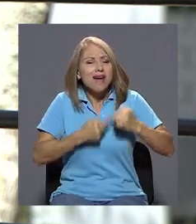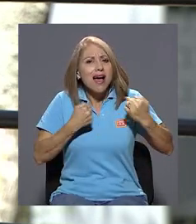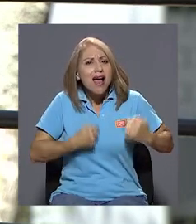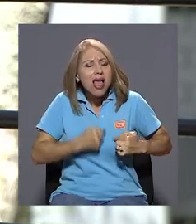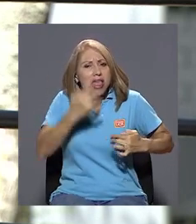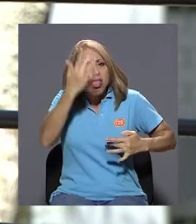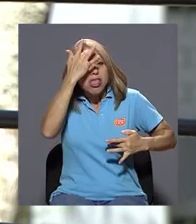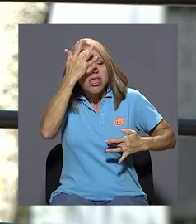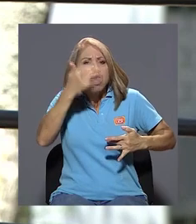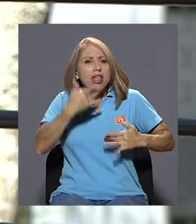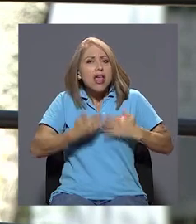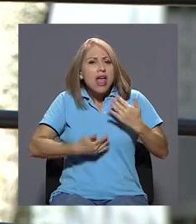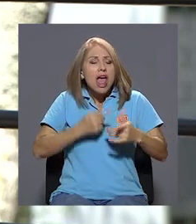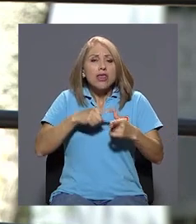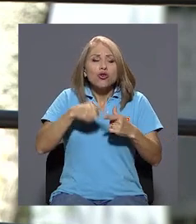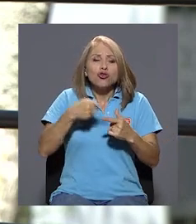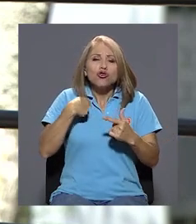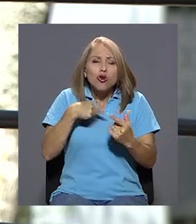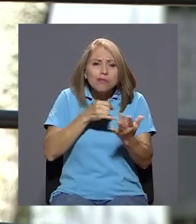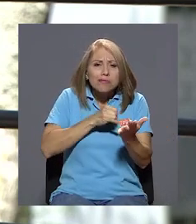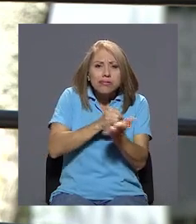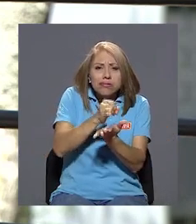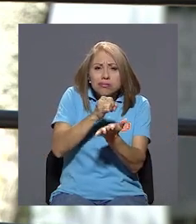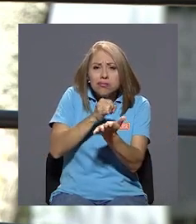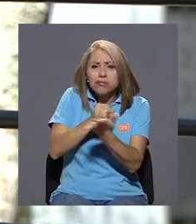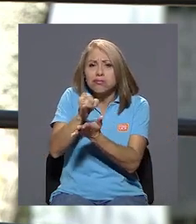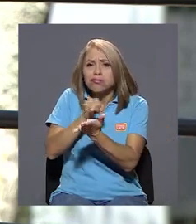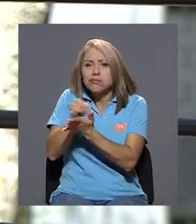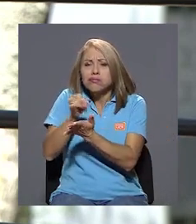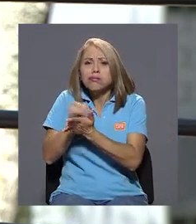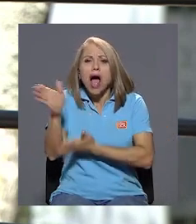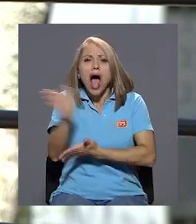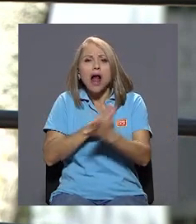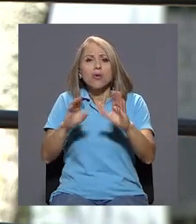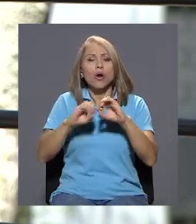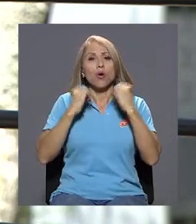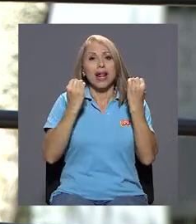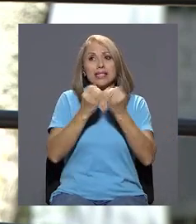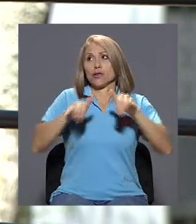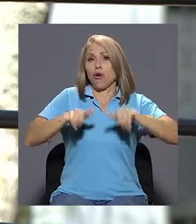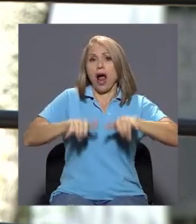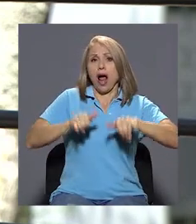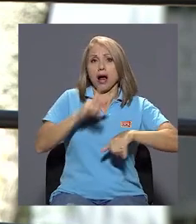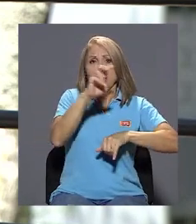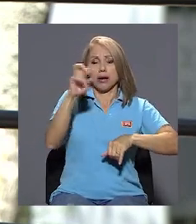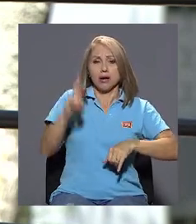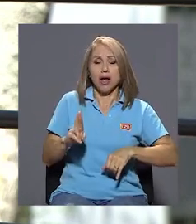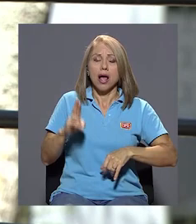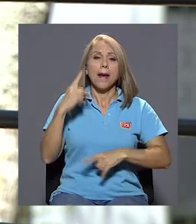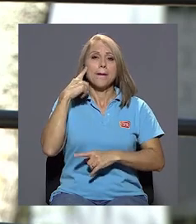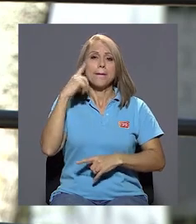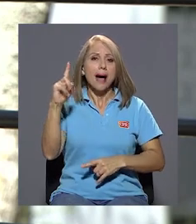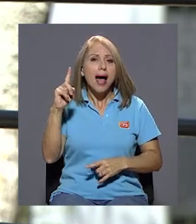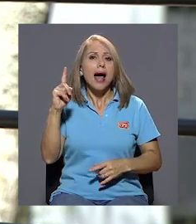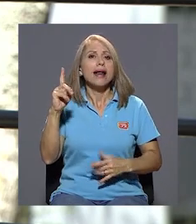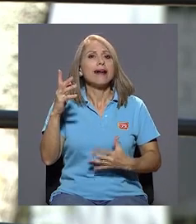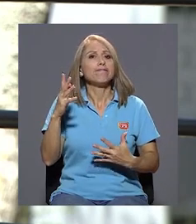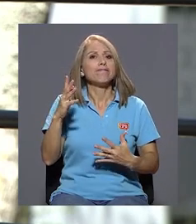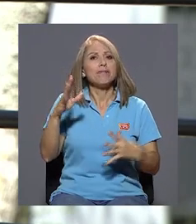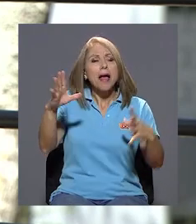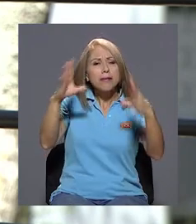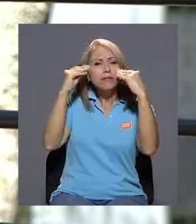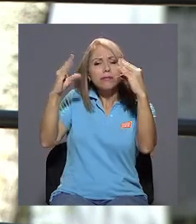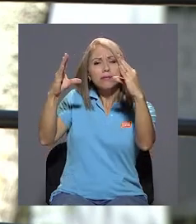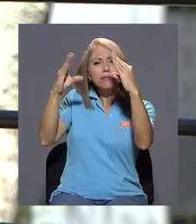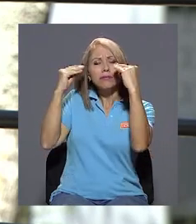puse a investigar, a buscar algún tipo de organización que exista aquí en nuestro país para recibir un poco más